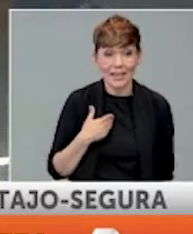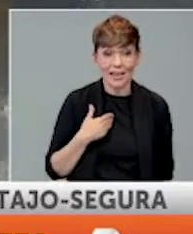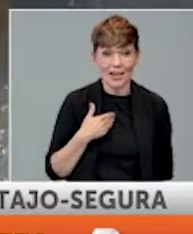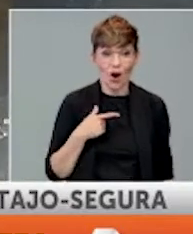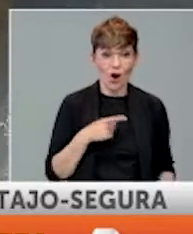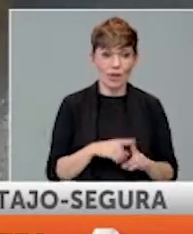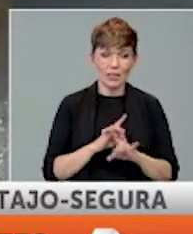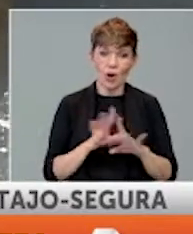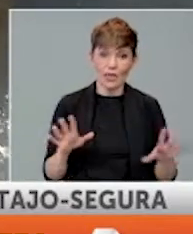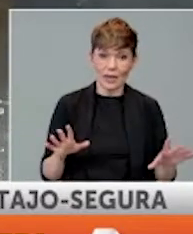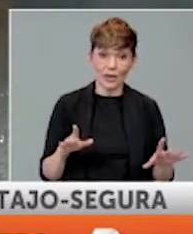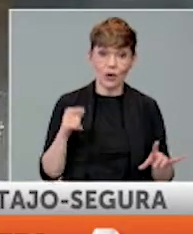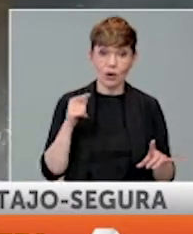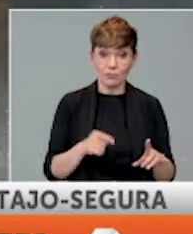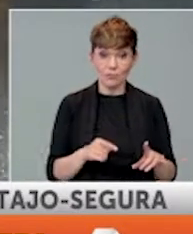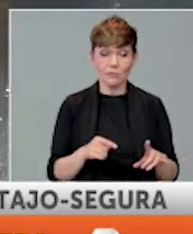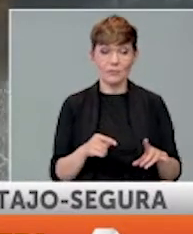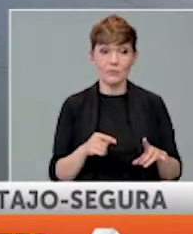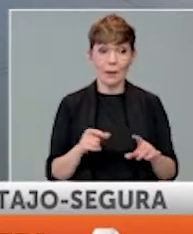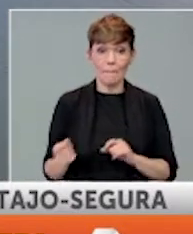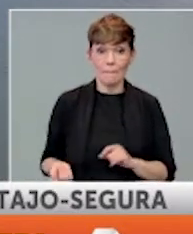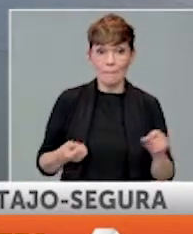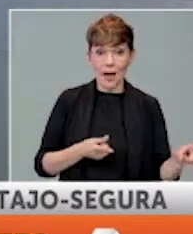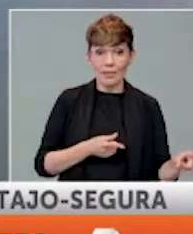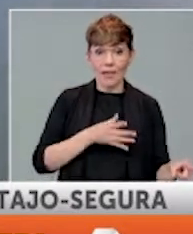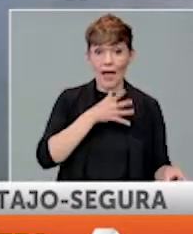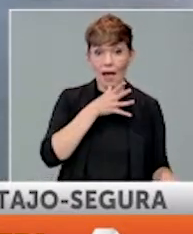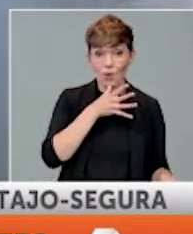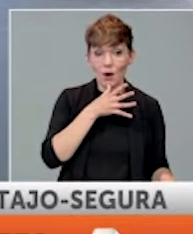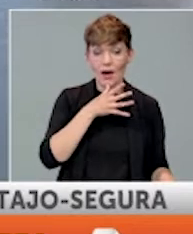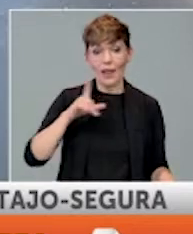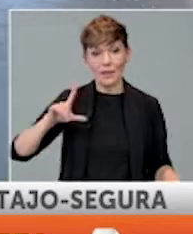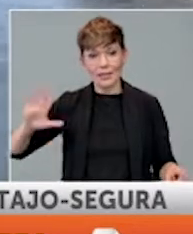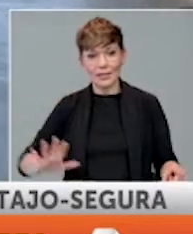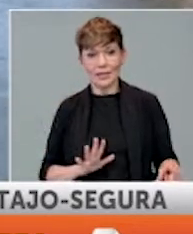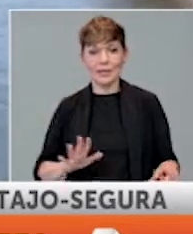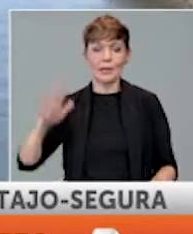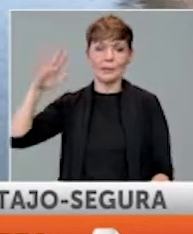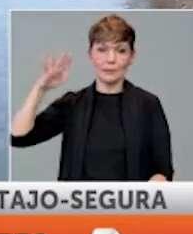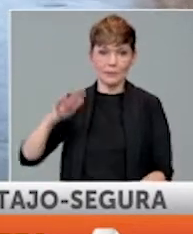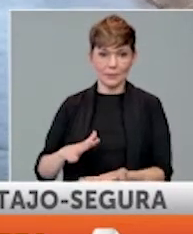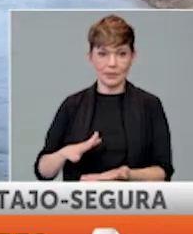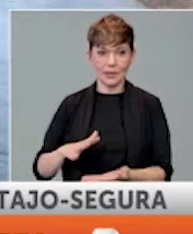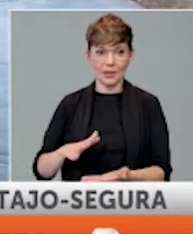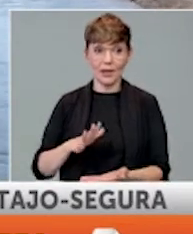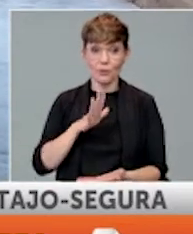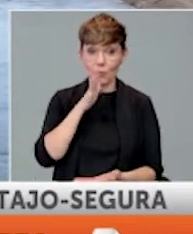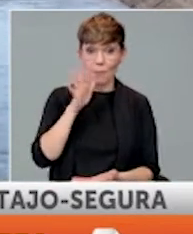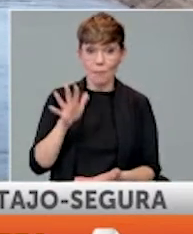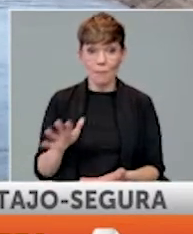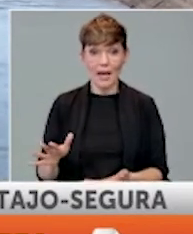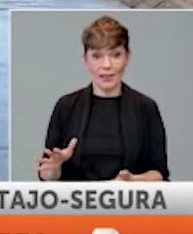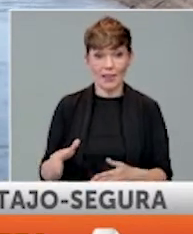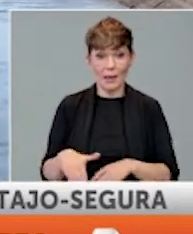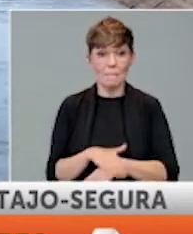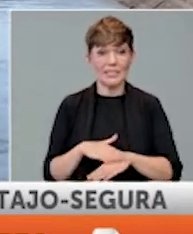textualmente que así se reducirá el envío de agua al Levante. Y algo de eso debe haber por las prisas que tiene el Ministerio en la